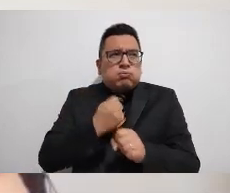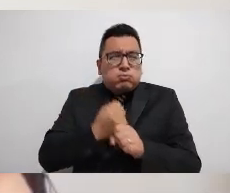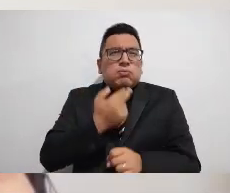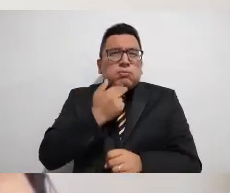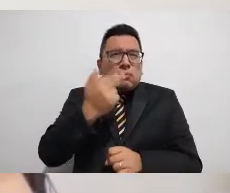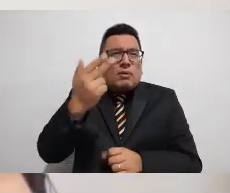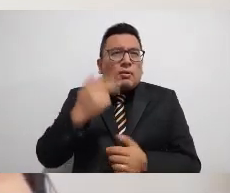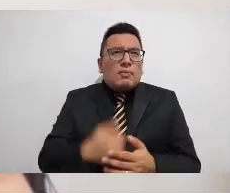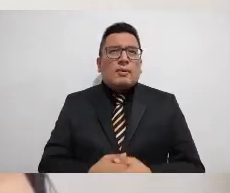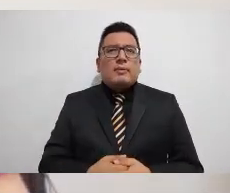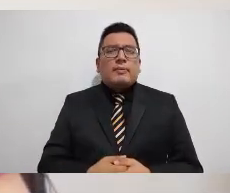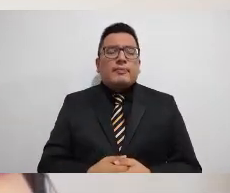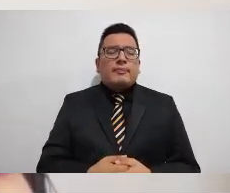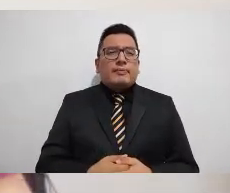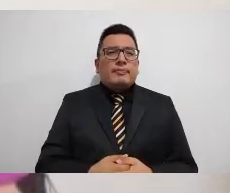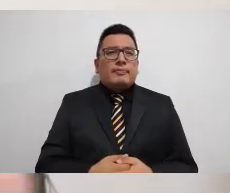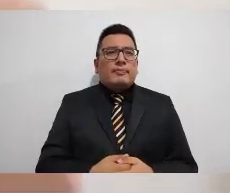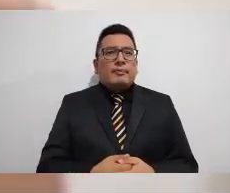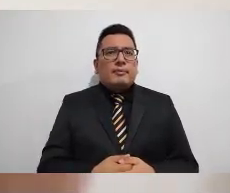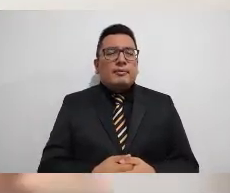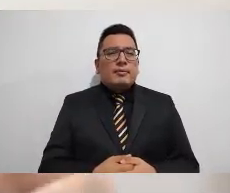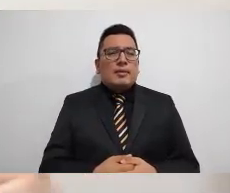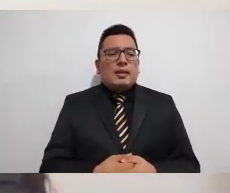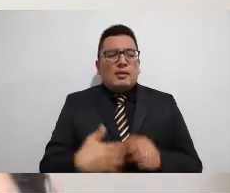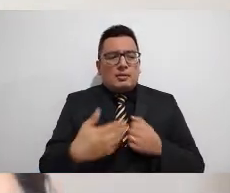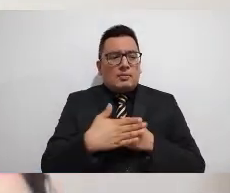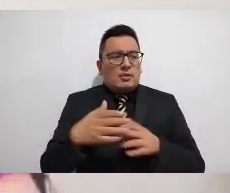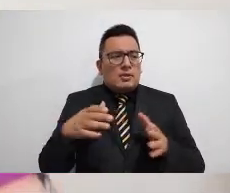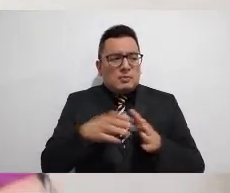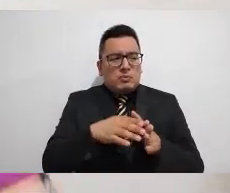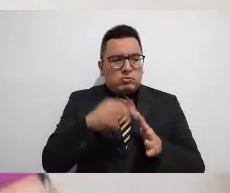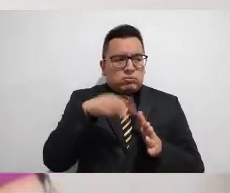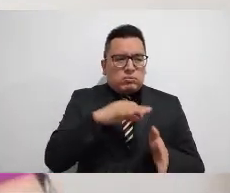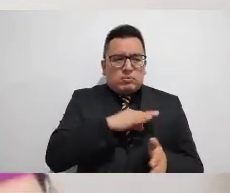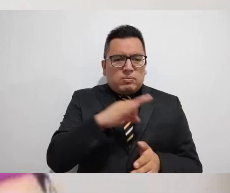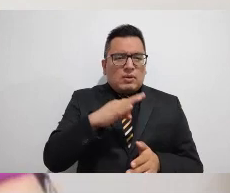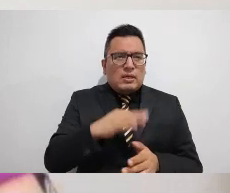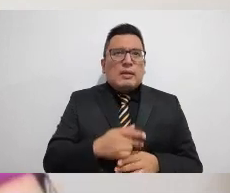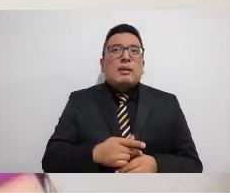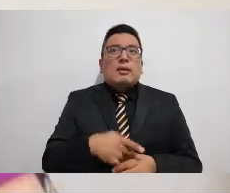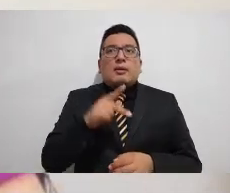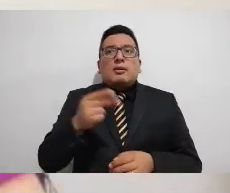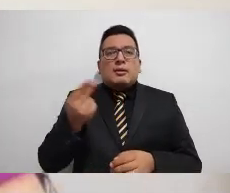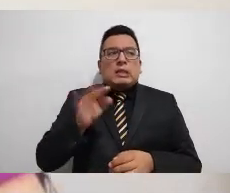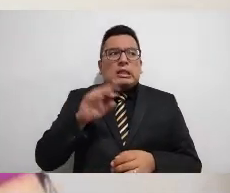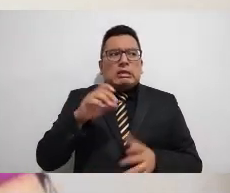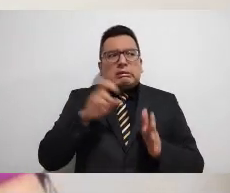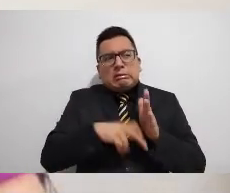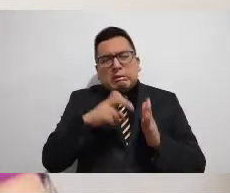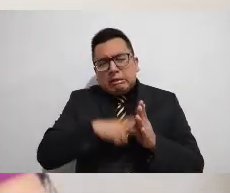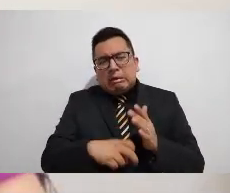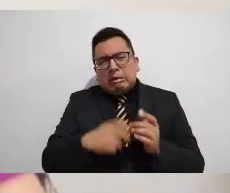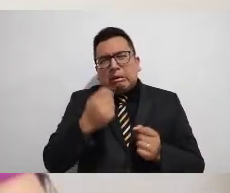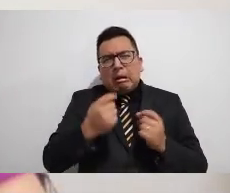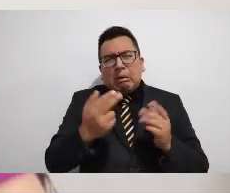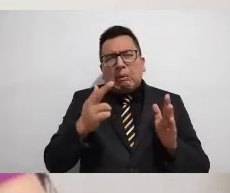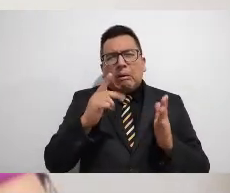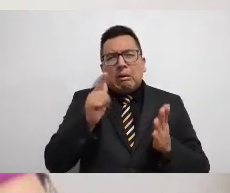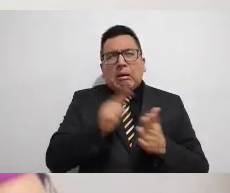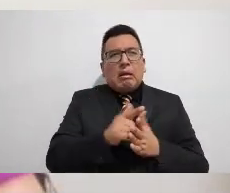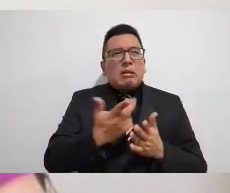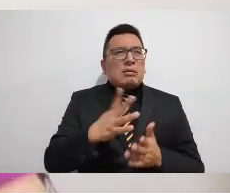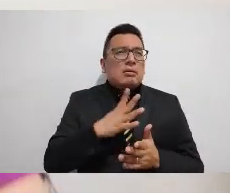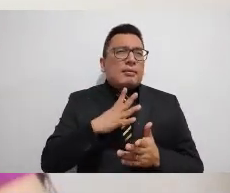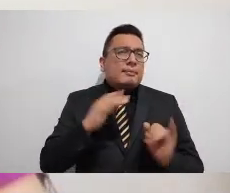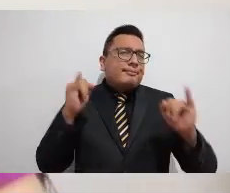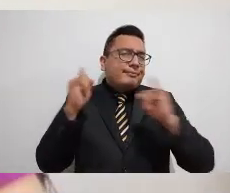intermedias. Creo que necesitamos hacer algunos ajustes a estos lineamientos de paridad que todas y todos los institutos tenemos, ¿no? Y